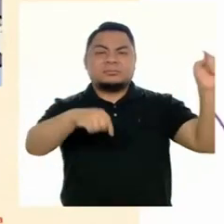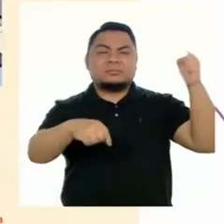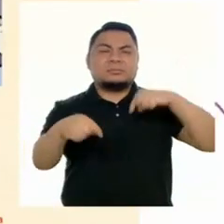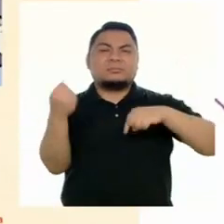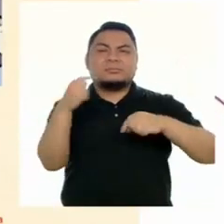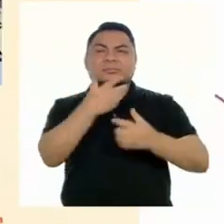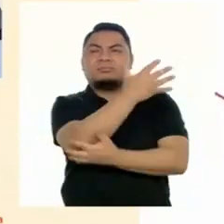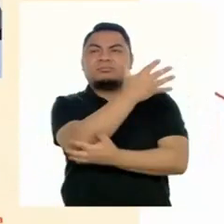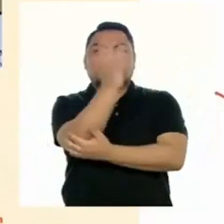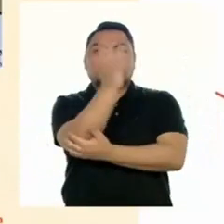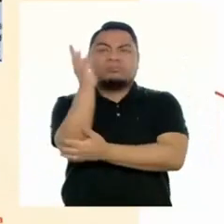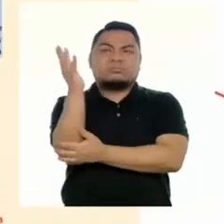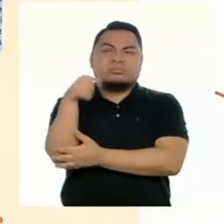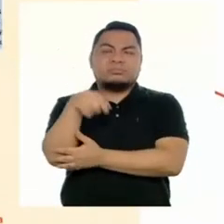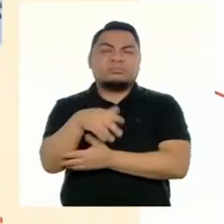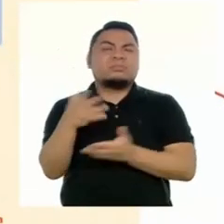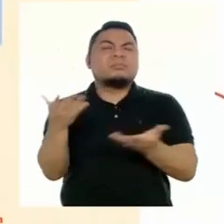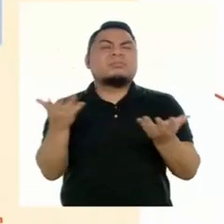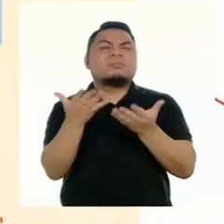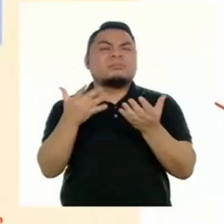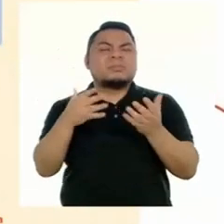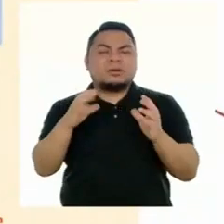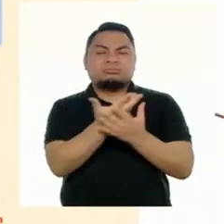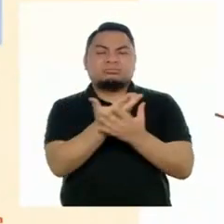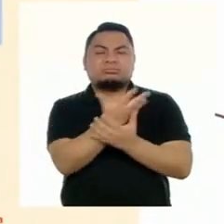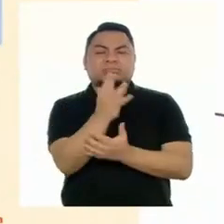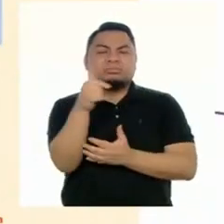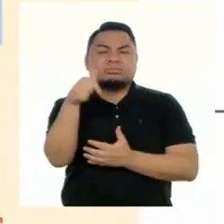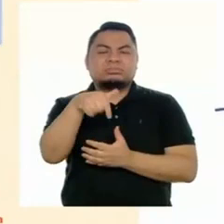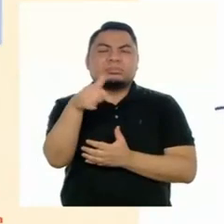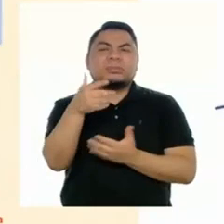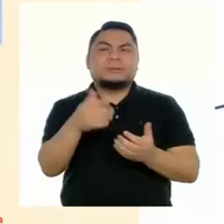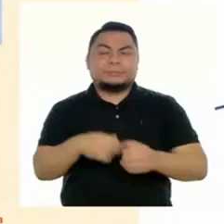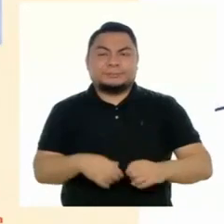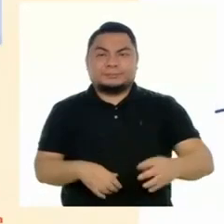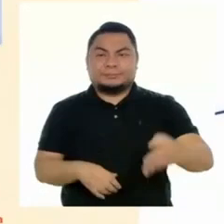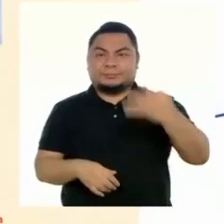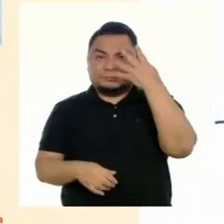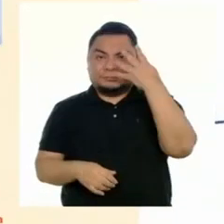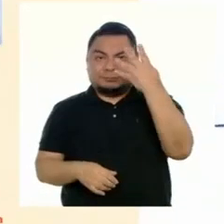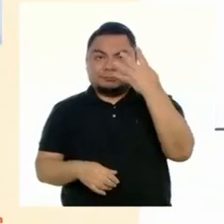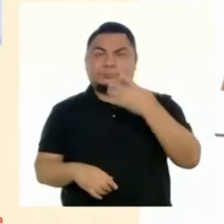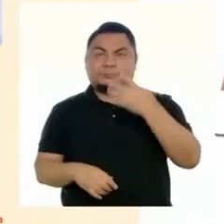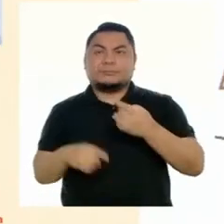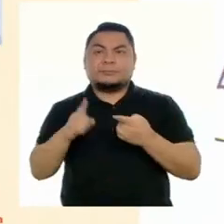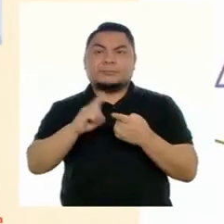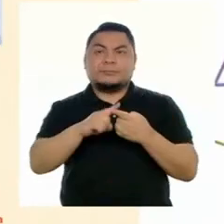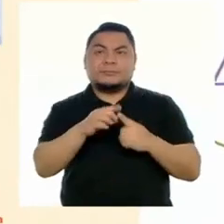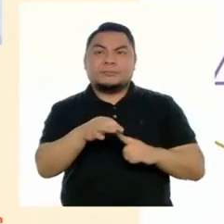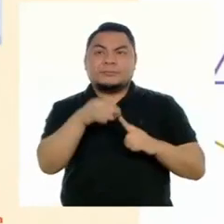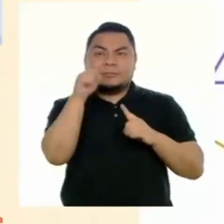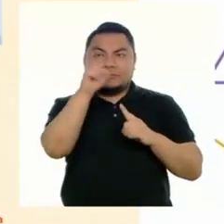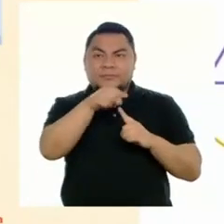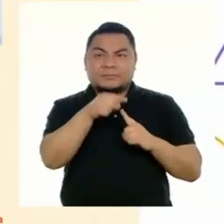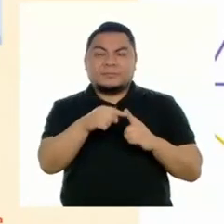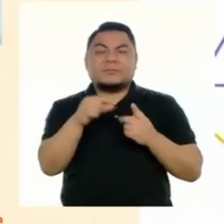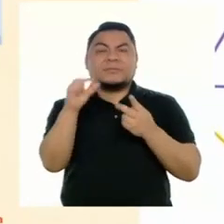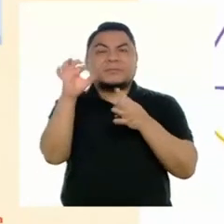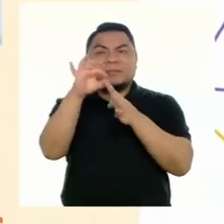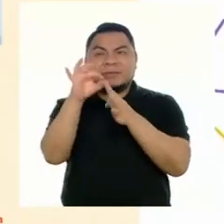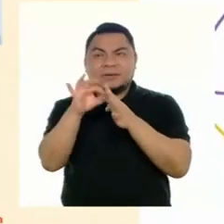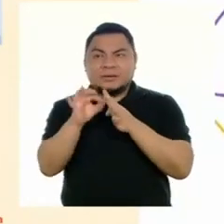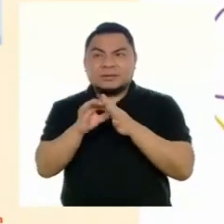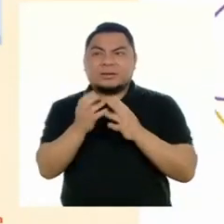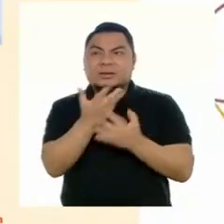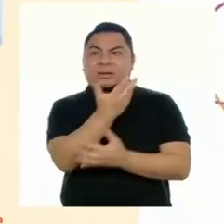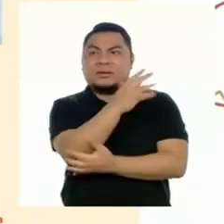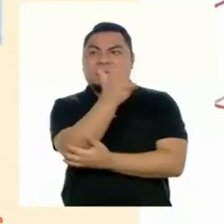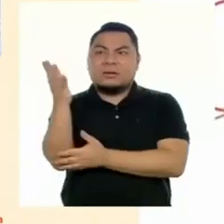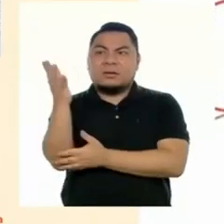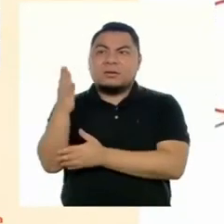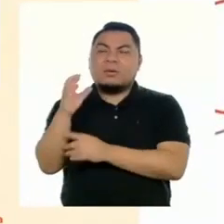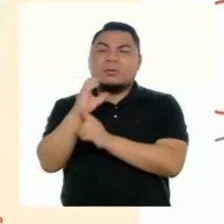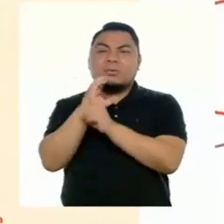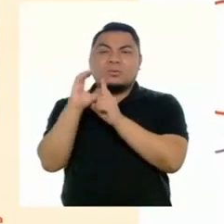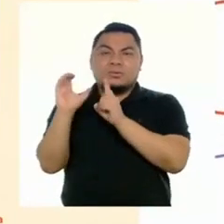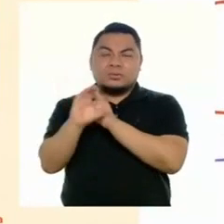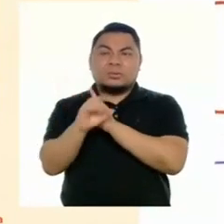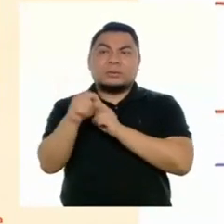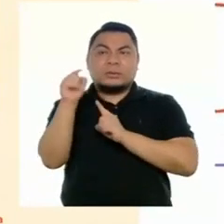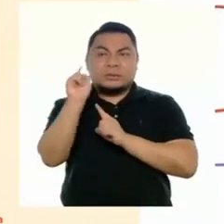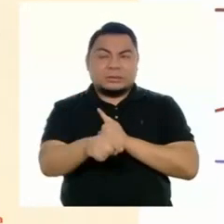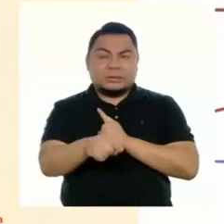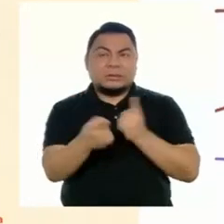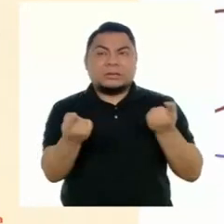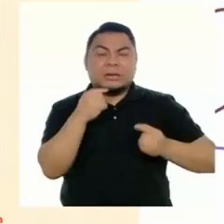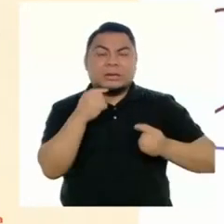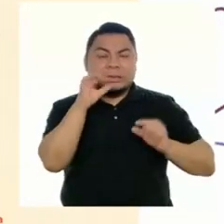diversidad biológica? Se nos presentan 4 componentes de diversidad: específica, genética, ecosistemas y cultural. Y la